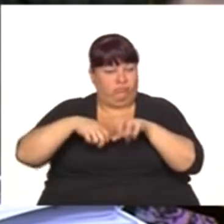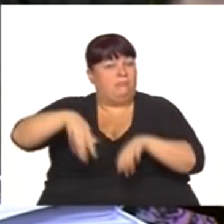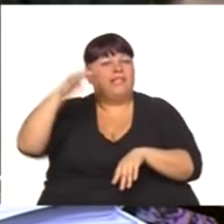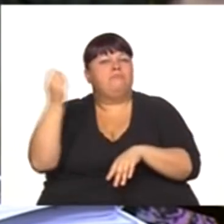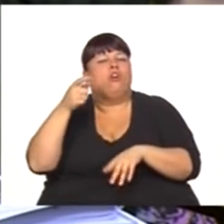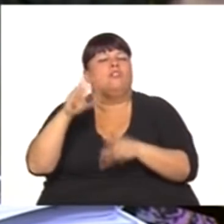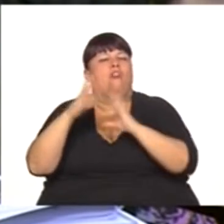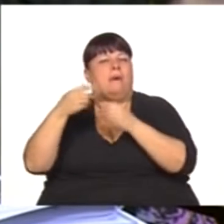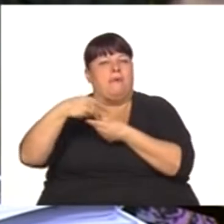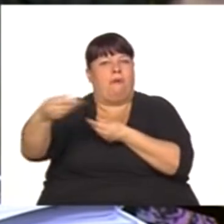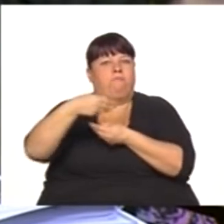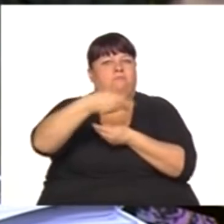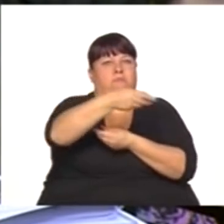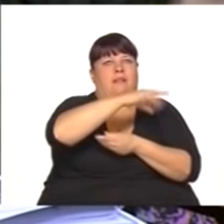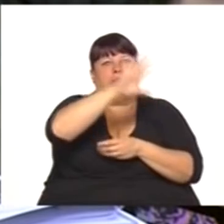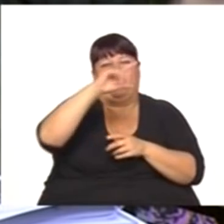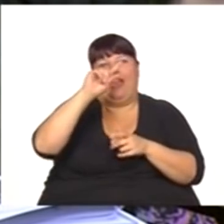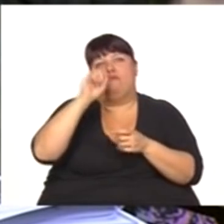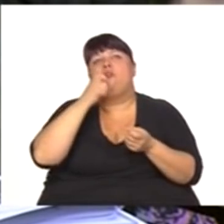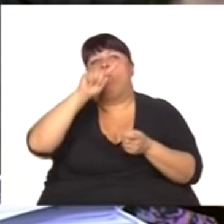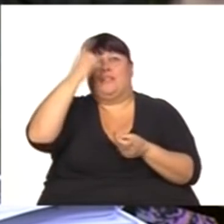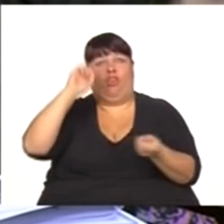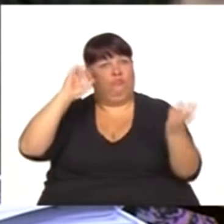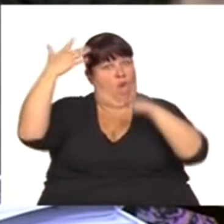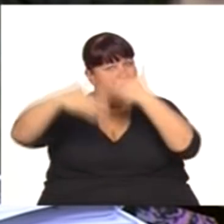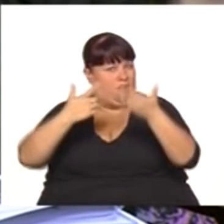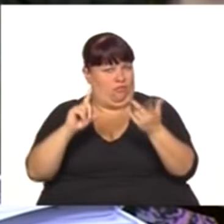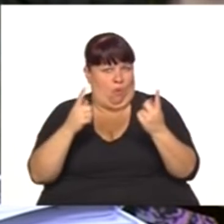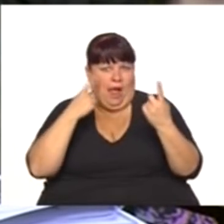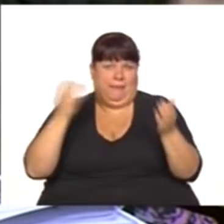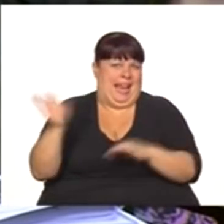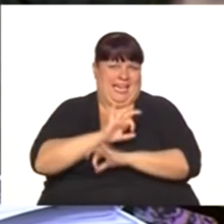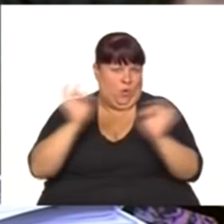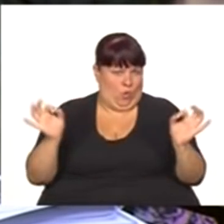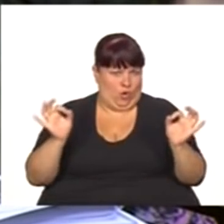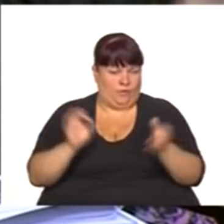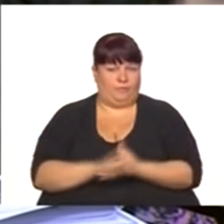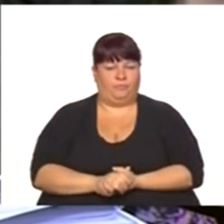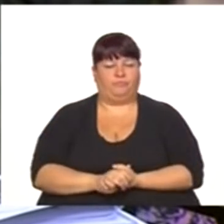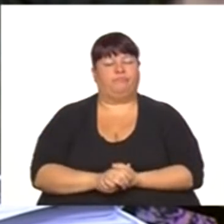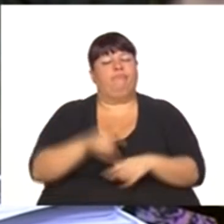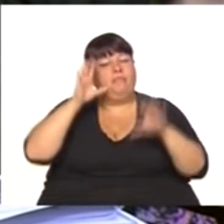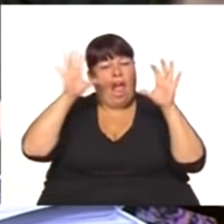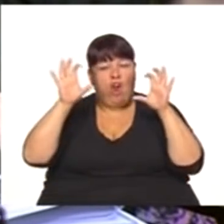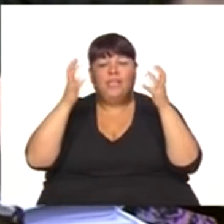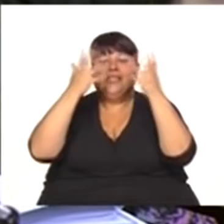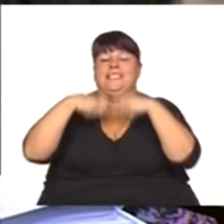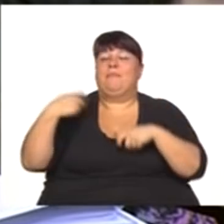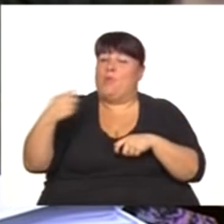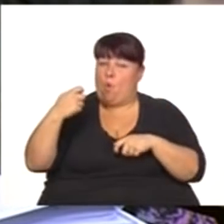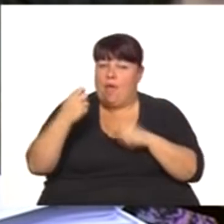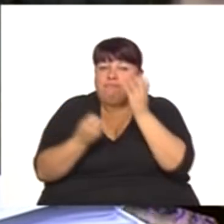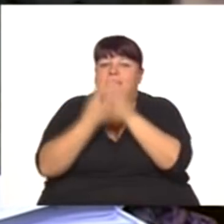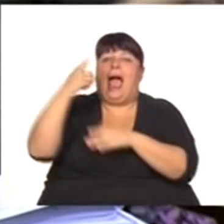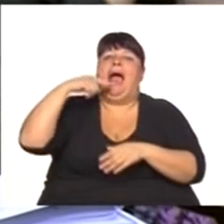principal mecanismo de redistribución de cualquier Estado moderno, entonces no hay rigurosidad para nada. Recordemos que los sistemas previsionales